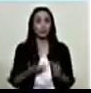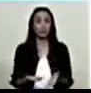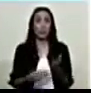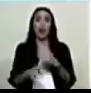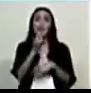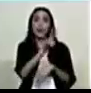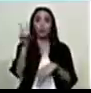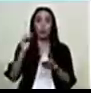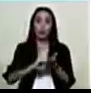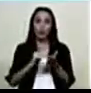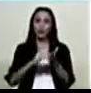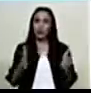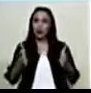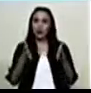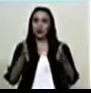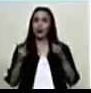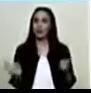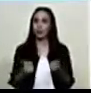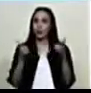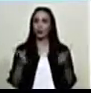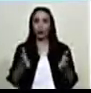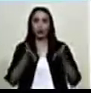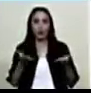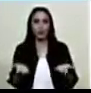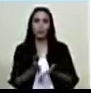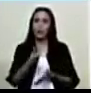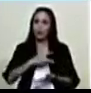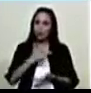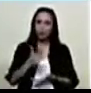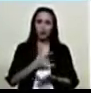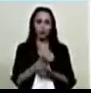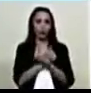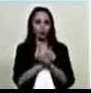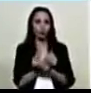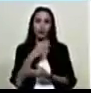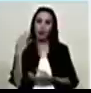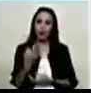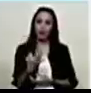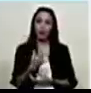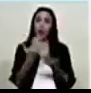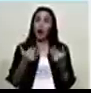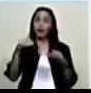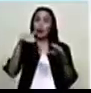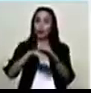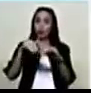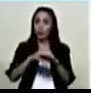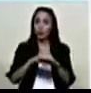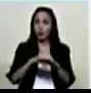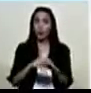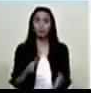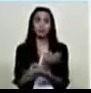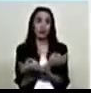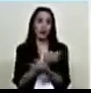22 victorias. Yo siento en el corazón que vamos a tener uno de los eventos electorales